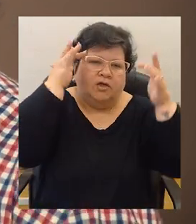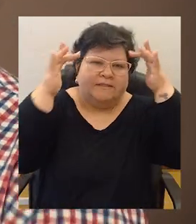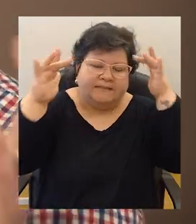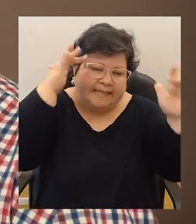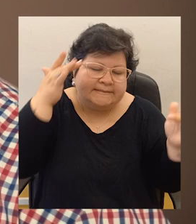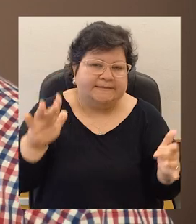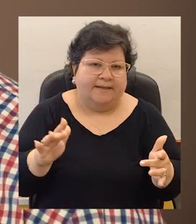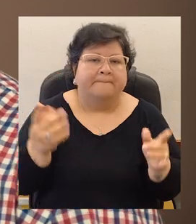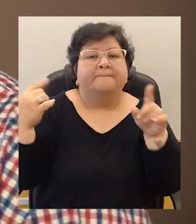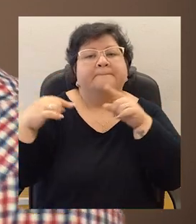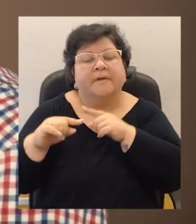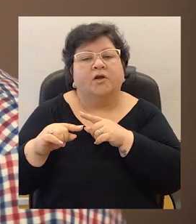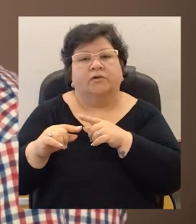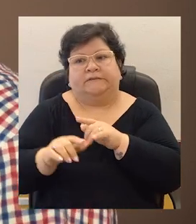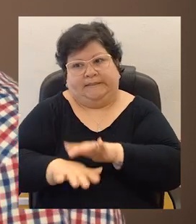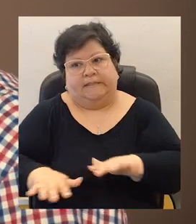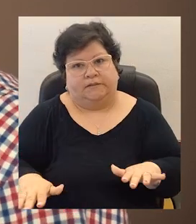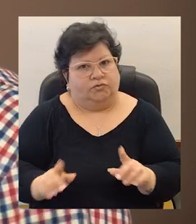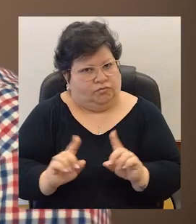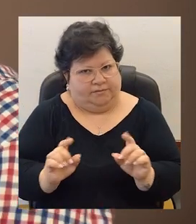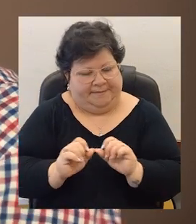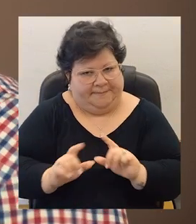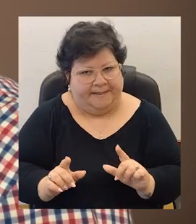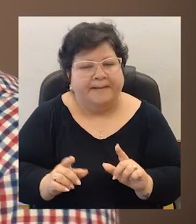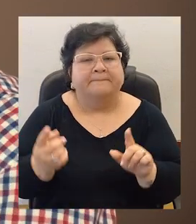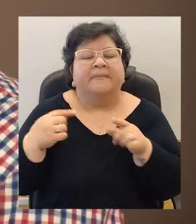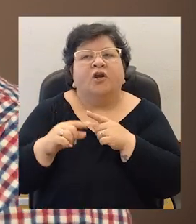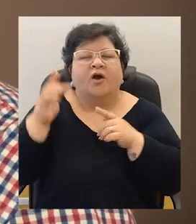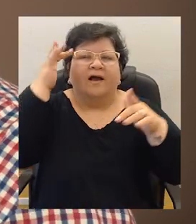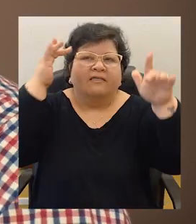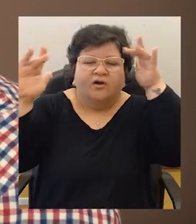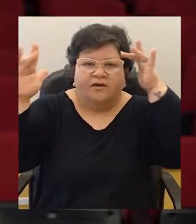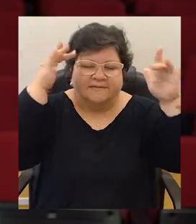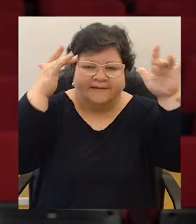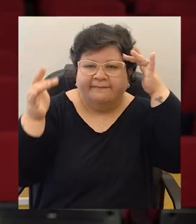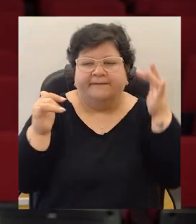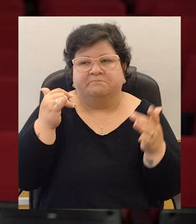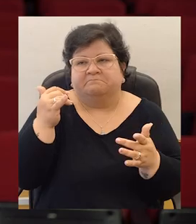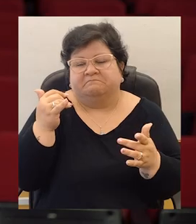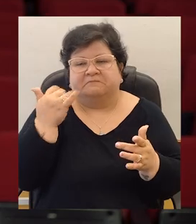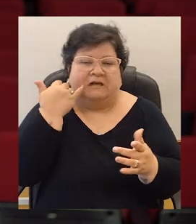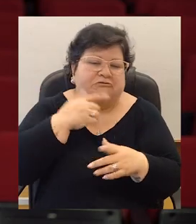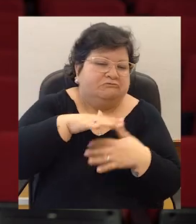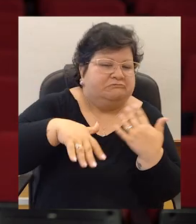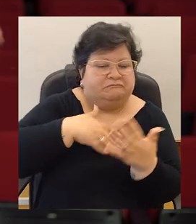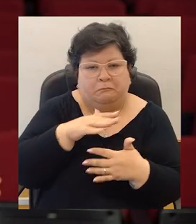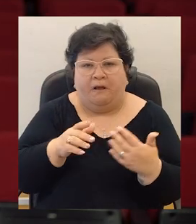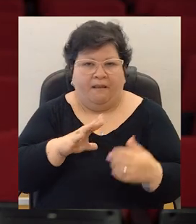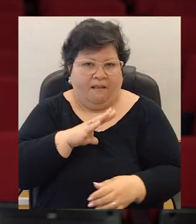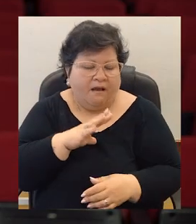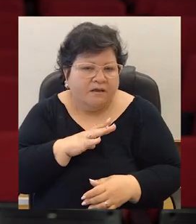pues todos los cuales su abuso pero los adolescentes tienen relaciones sexuales entre sí bueno así como las tienen físicamente las tienen